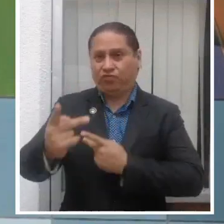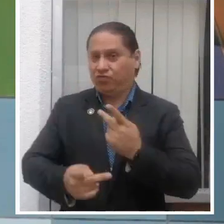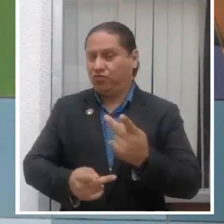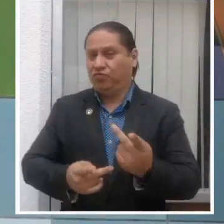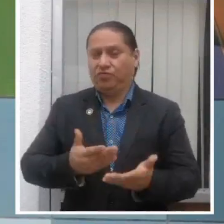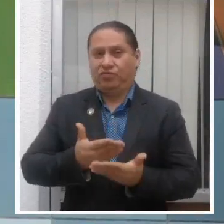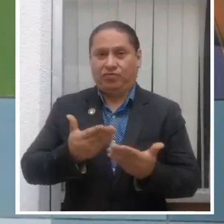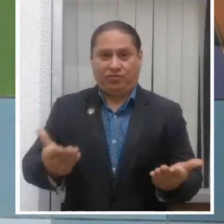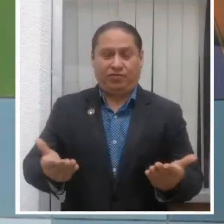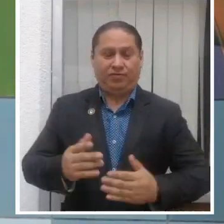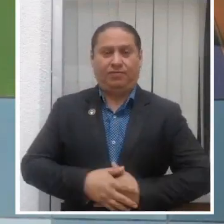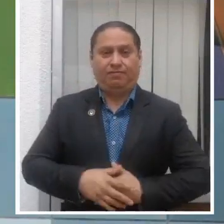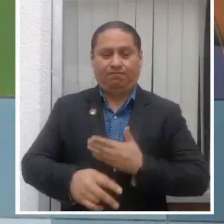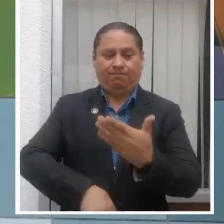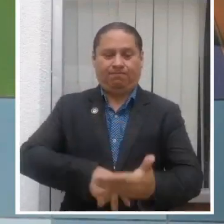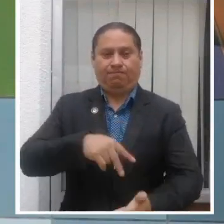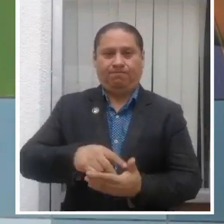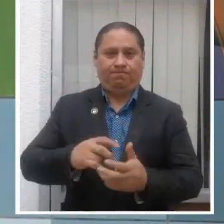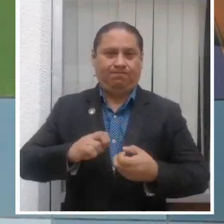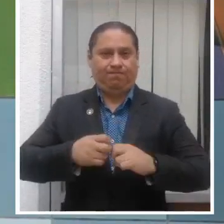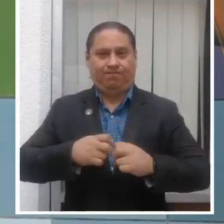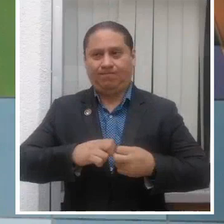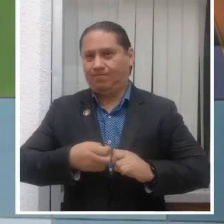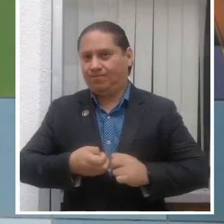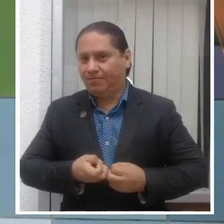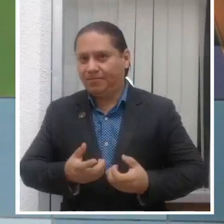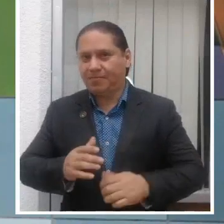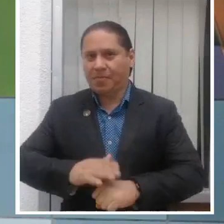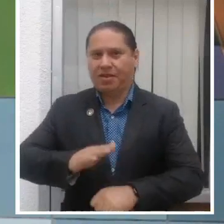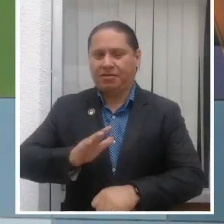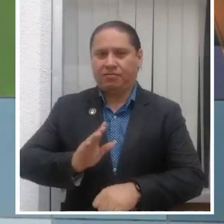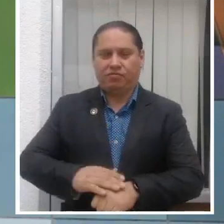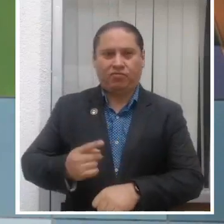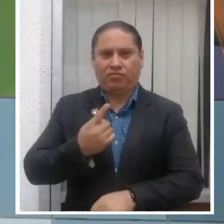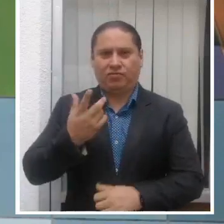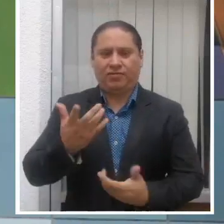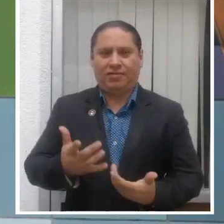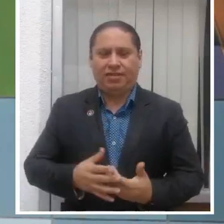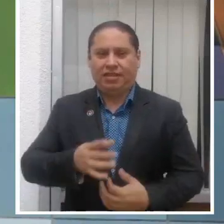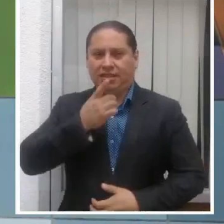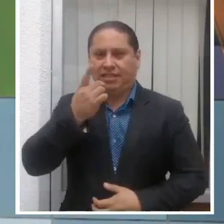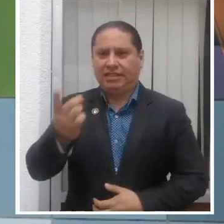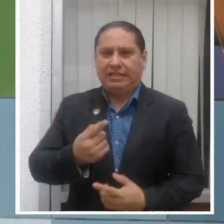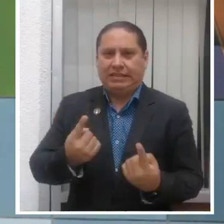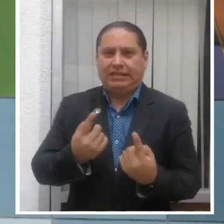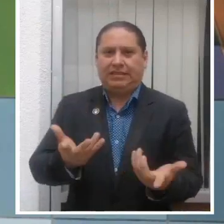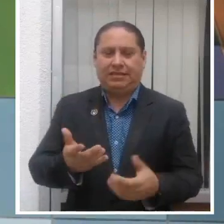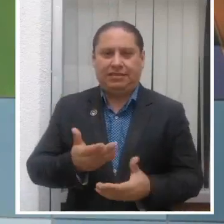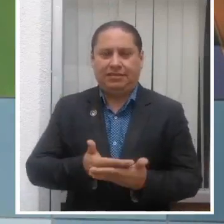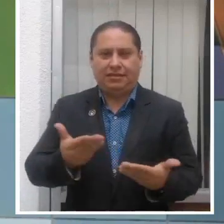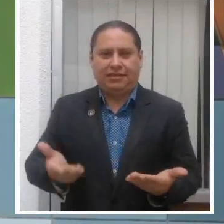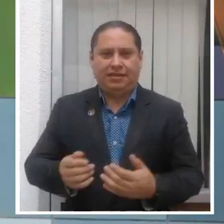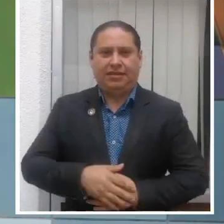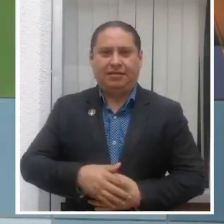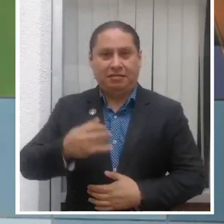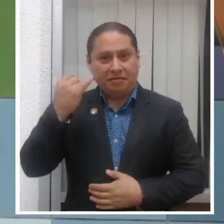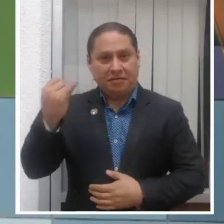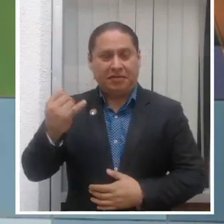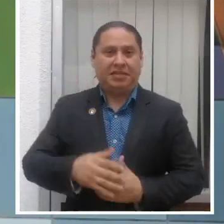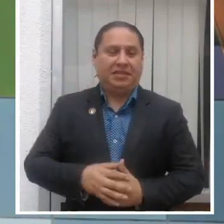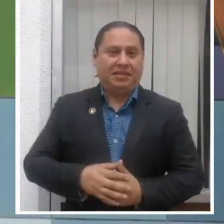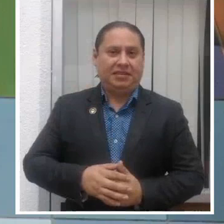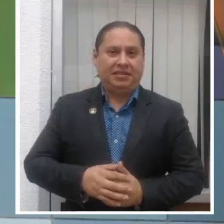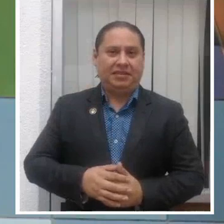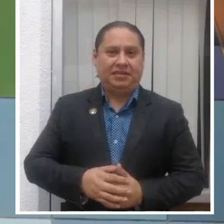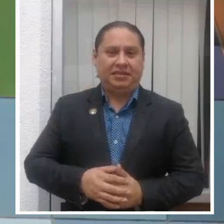justamente hoy, y nerviosa aún más porque qué se le puede decir justamente a una poeta, qué se le puede